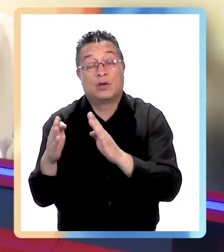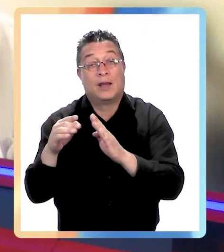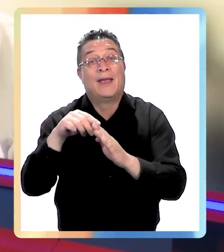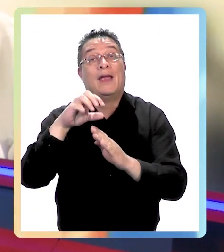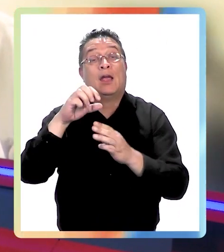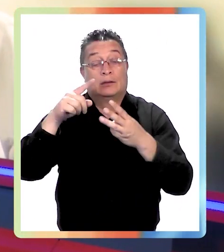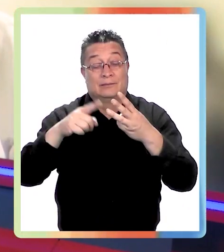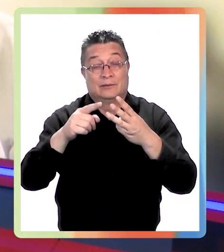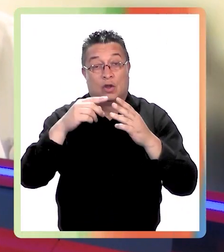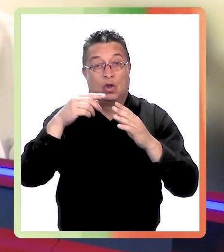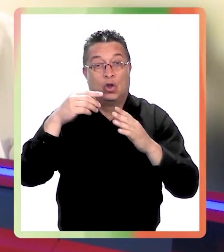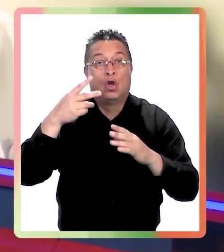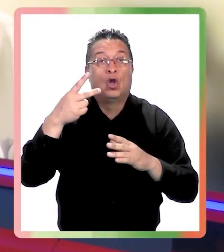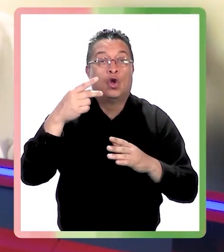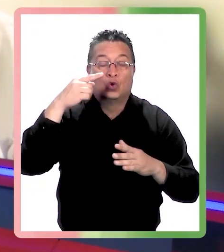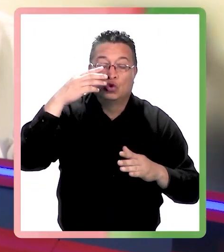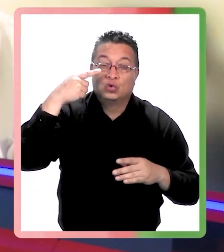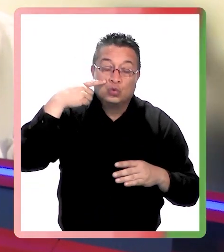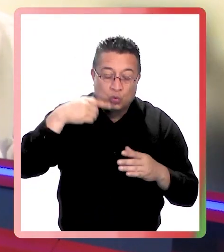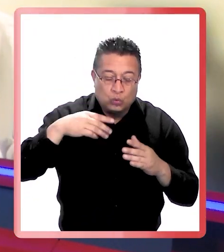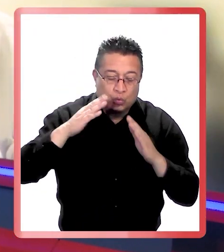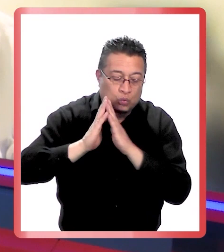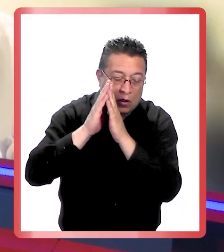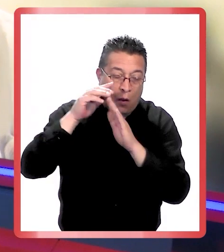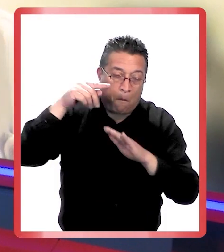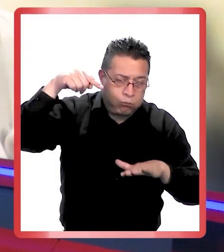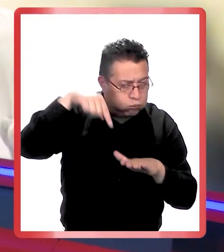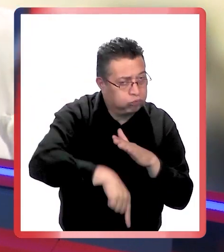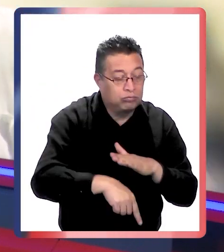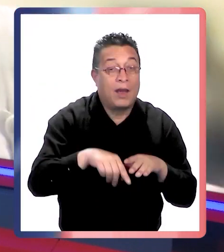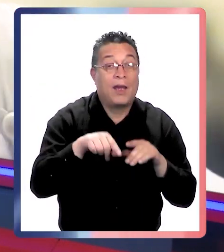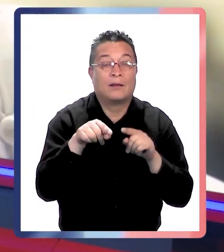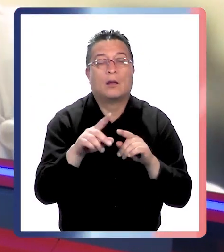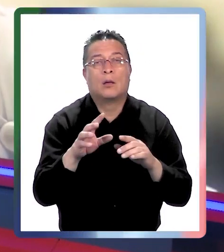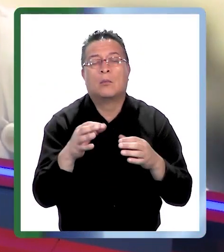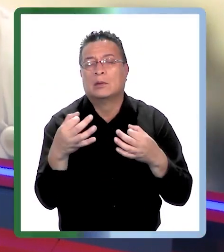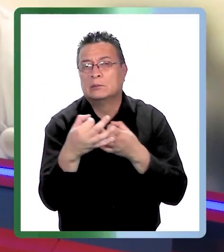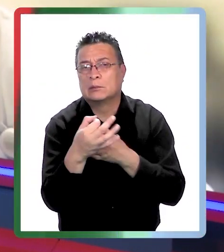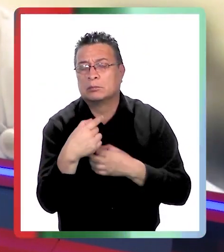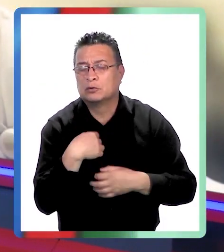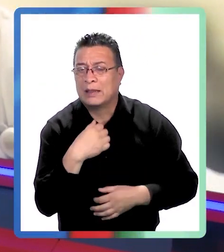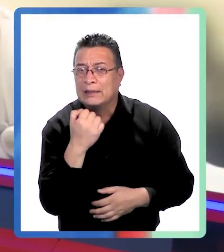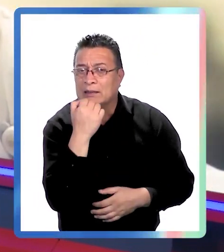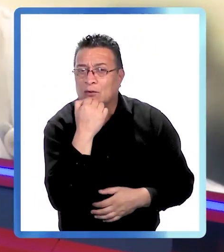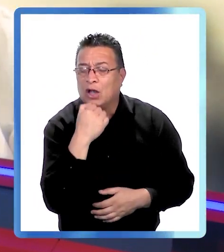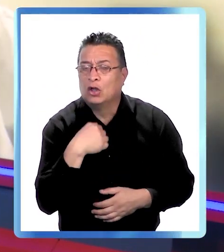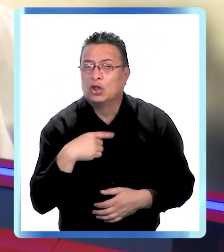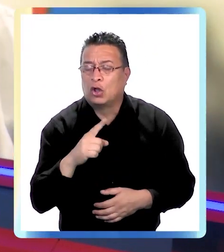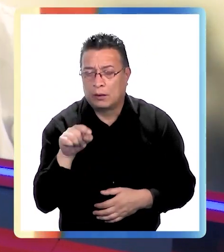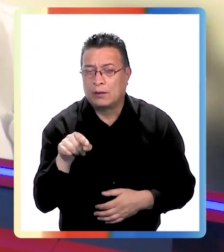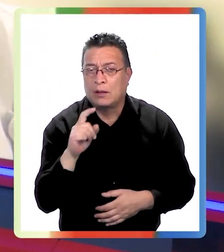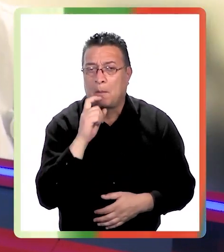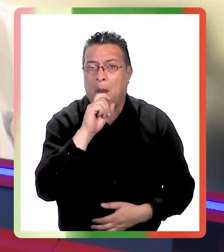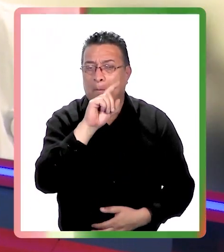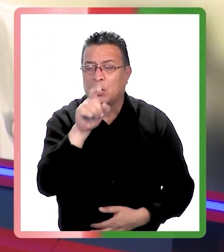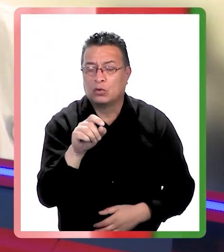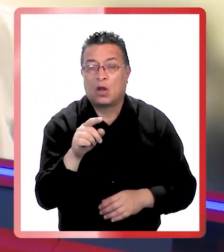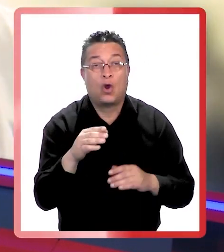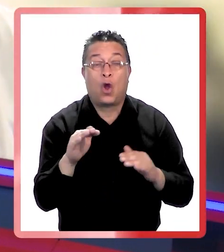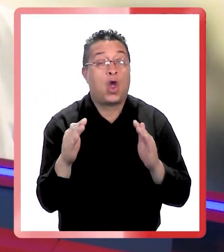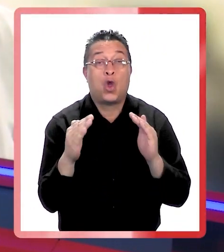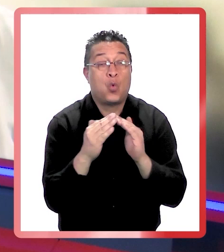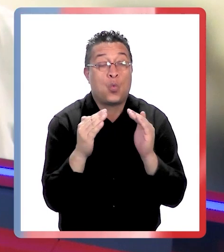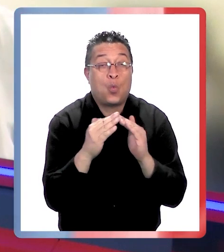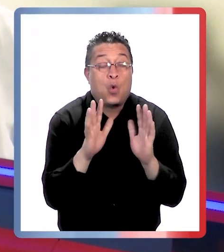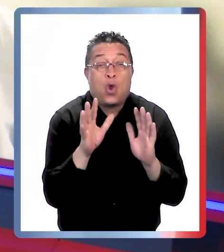sueño profundo, que es el 20% del total del ciclo. Corríjame si me equivoco, doctora. De ahí mi pregunta, ¿es lo mismo dormir,